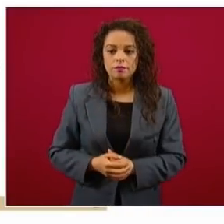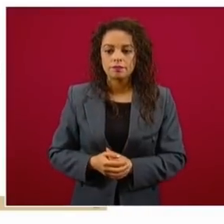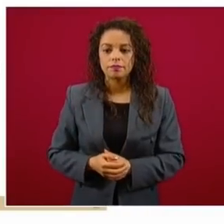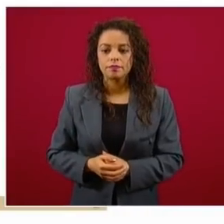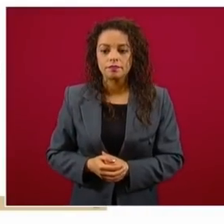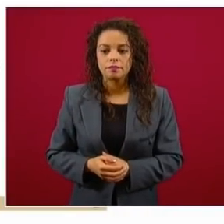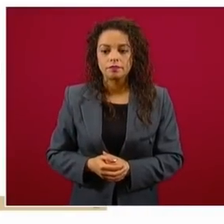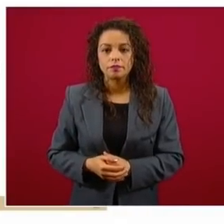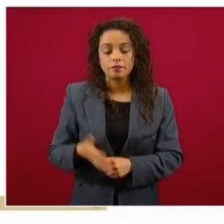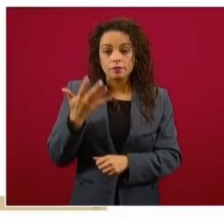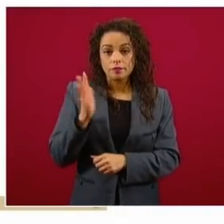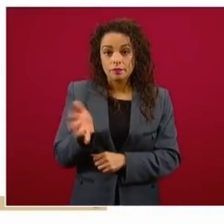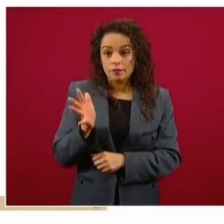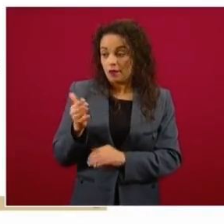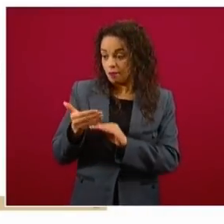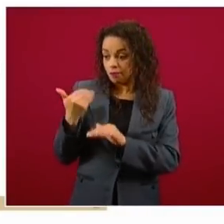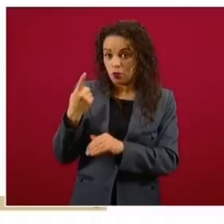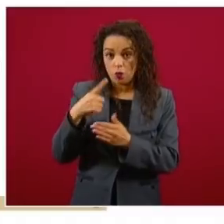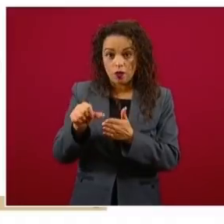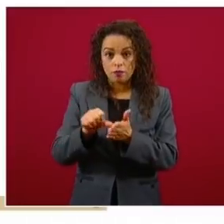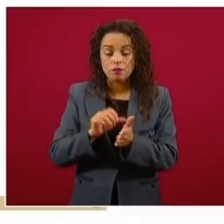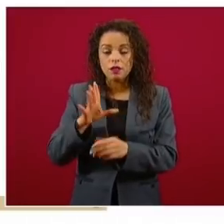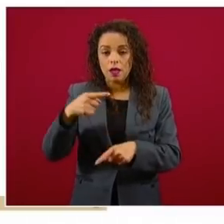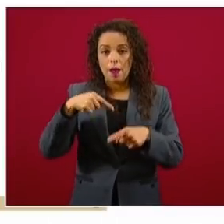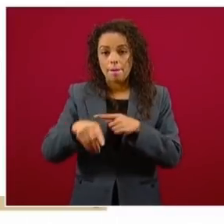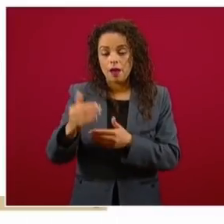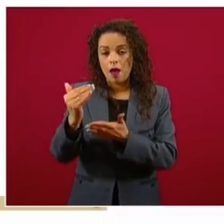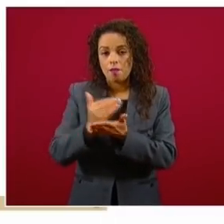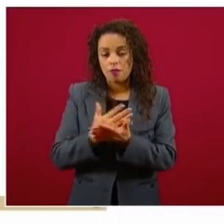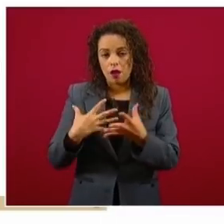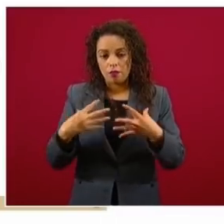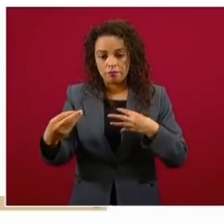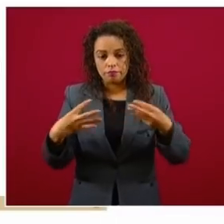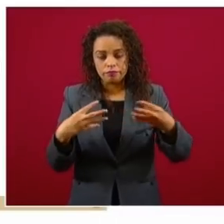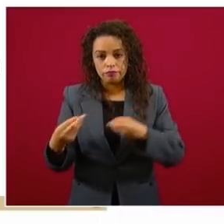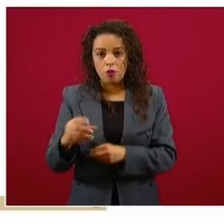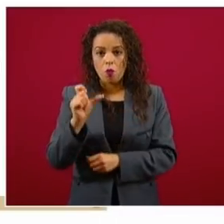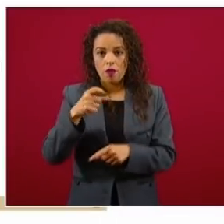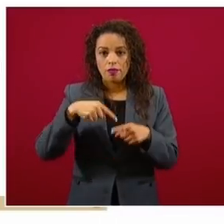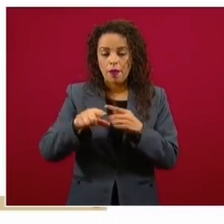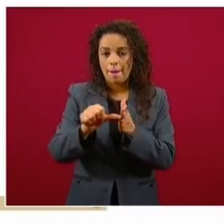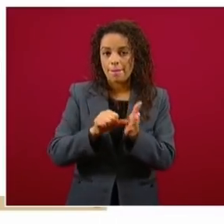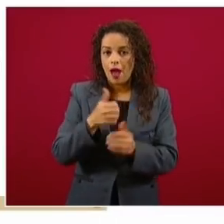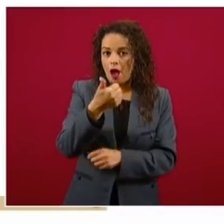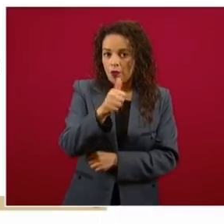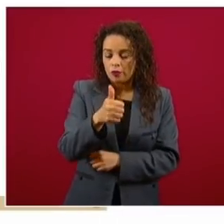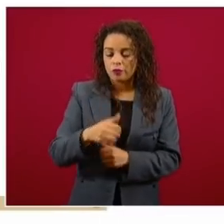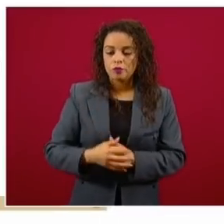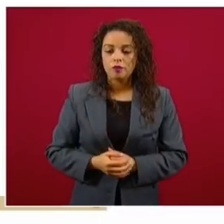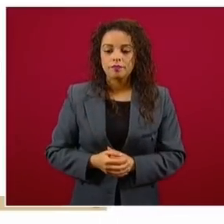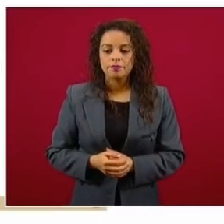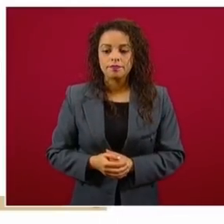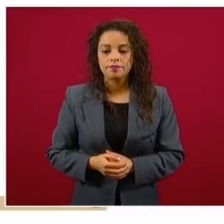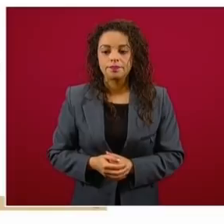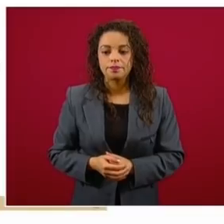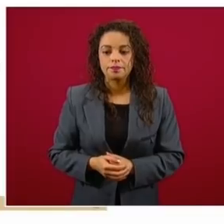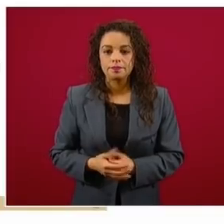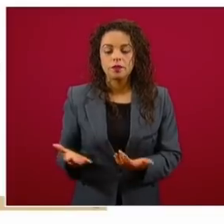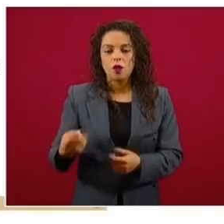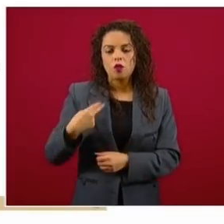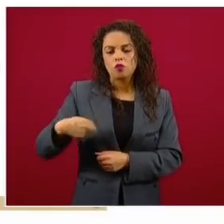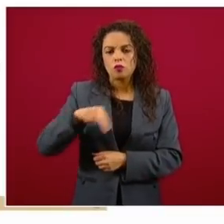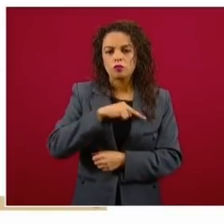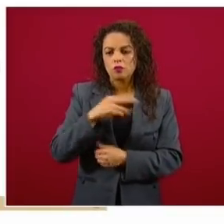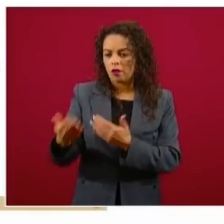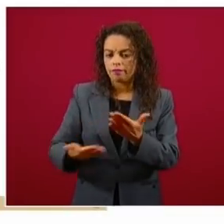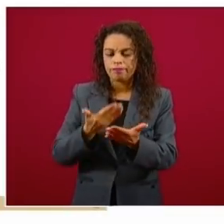de contagios de los que había al inicio de agosto. ¿Cómo está integrado el paquete económico y qué es lo que nosotros entregamos tanto a la